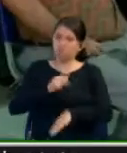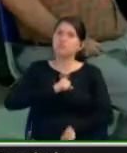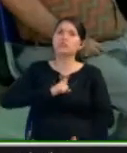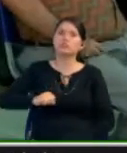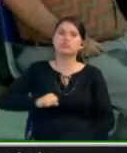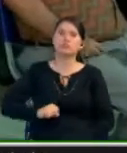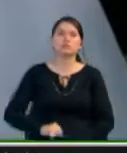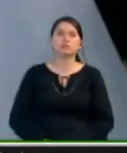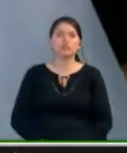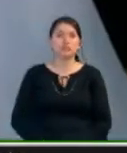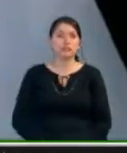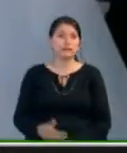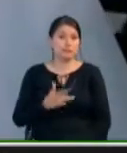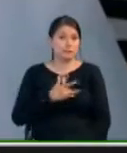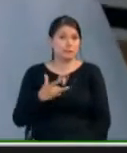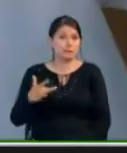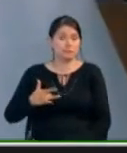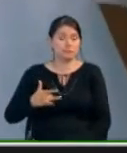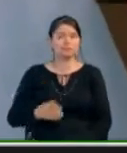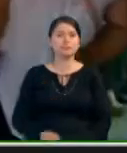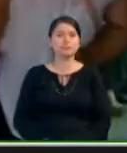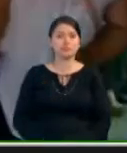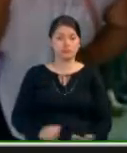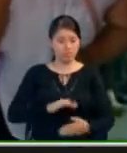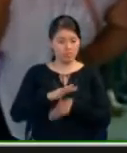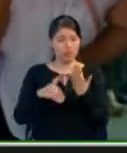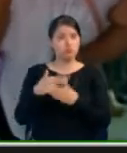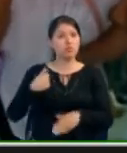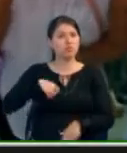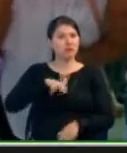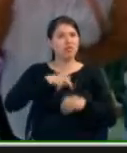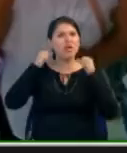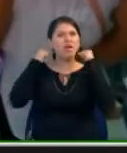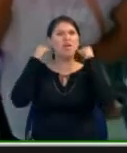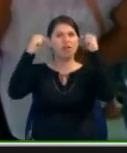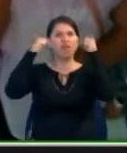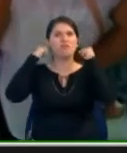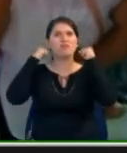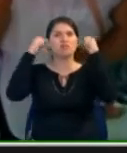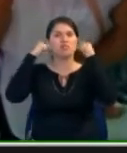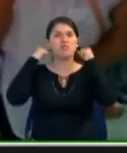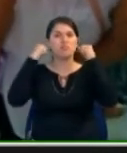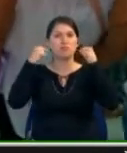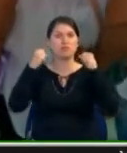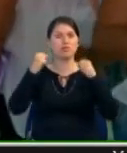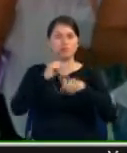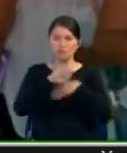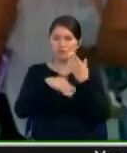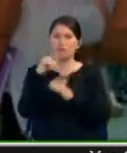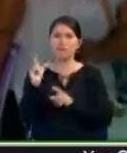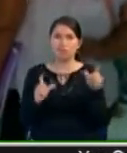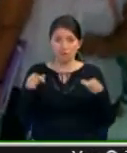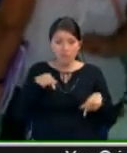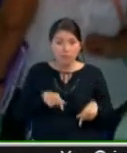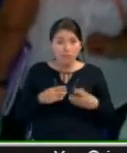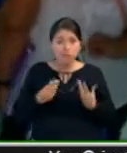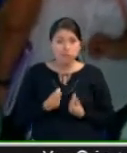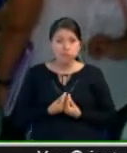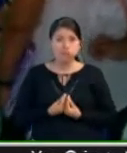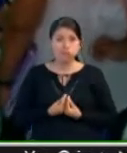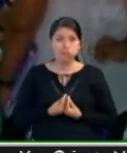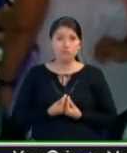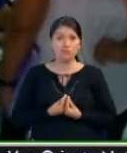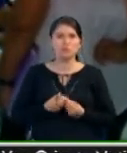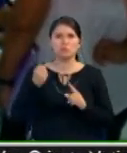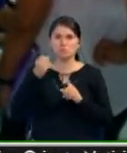les pertenece, la salud. Todos nosotros estamos protestando. Todas las personas que están acá